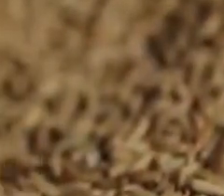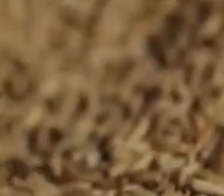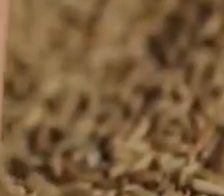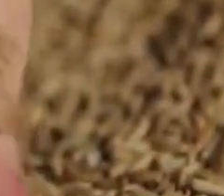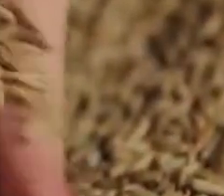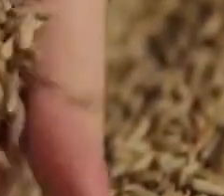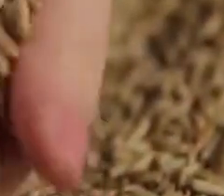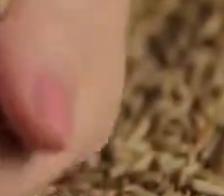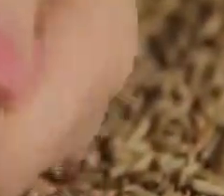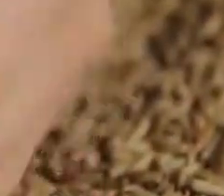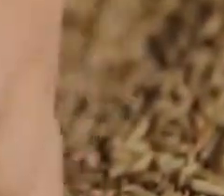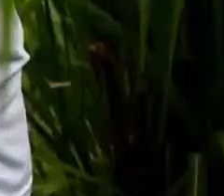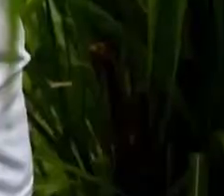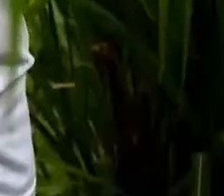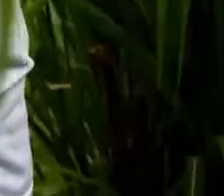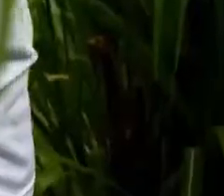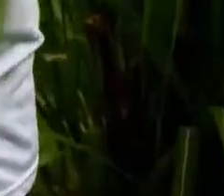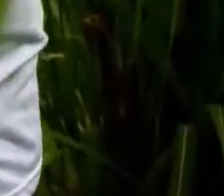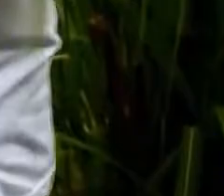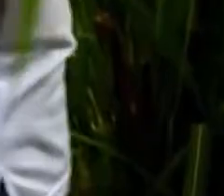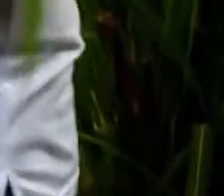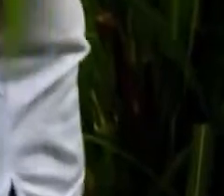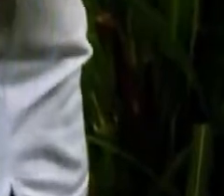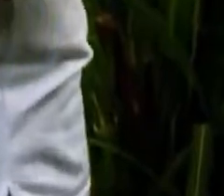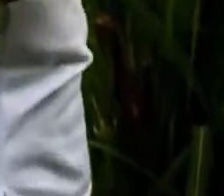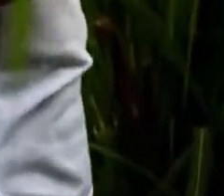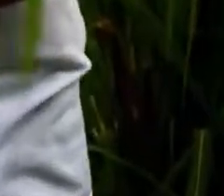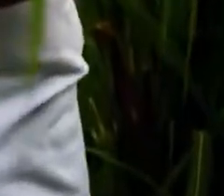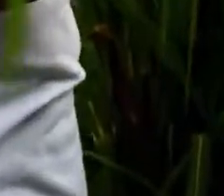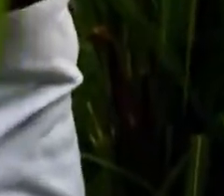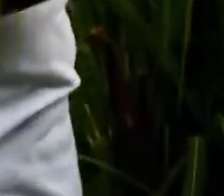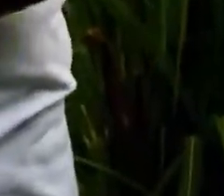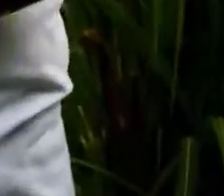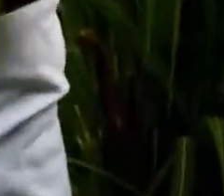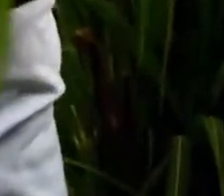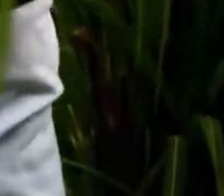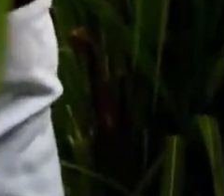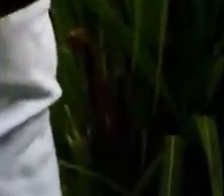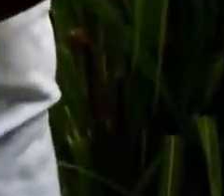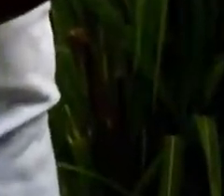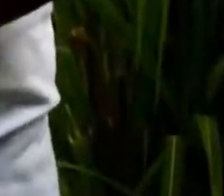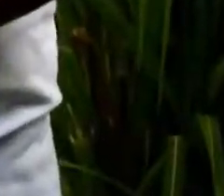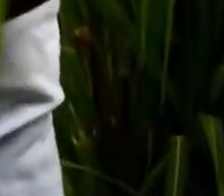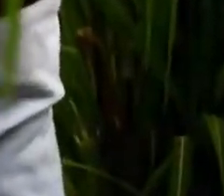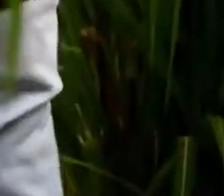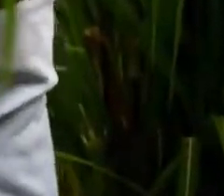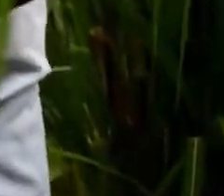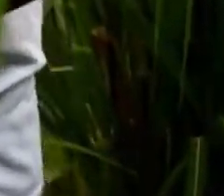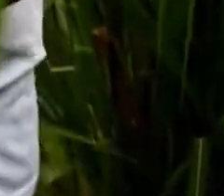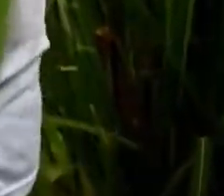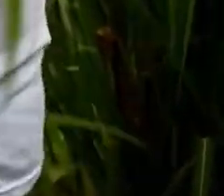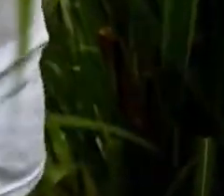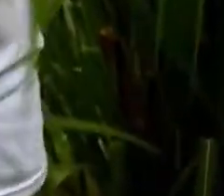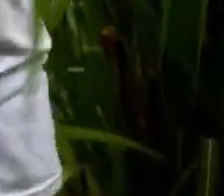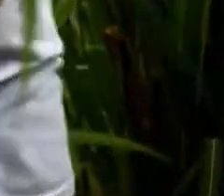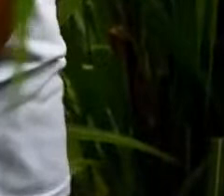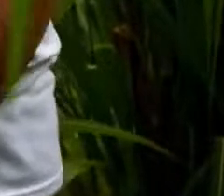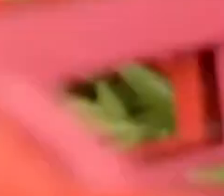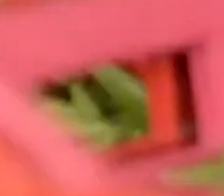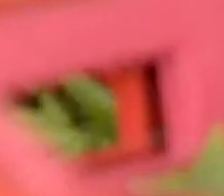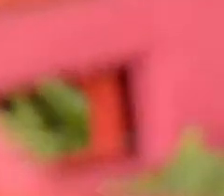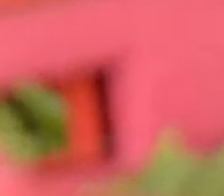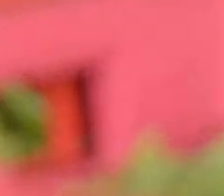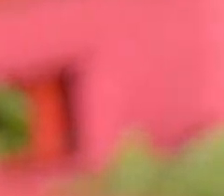abordar los diversos desafíos que enfrenta el sector de manera rápida, coordinada, eficiente e